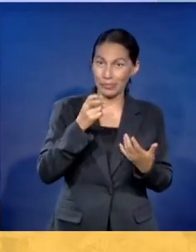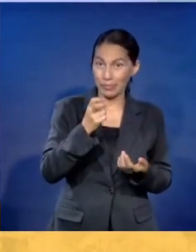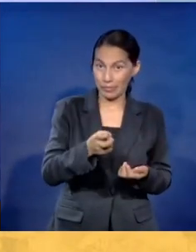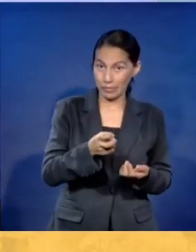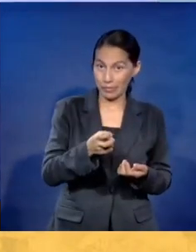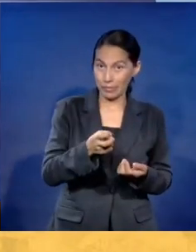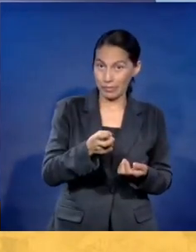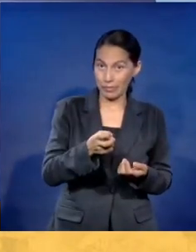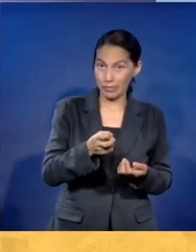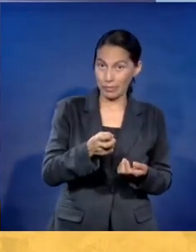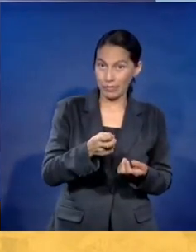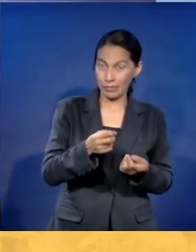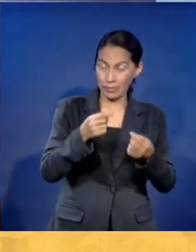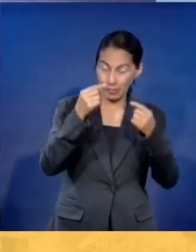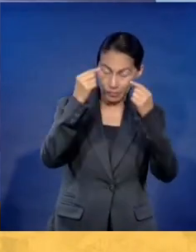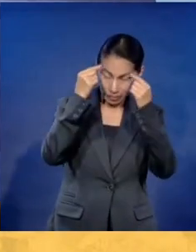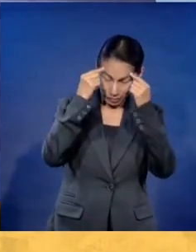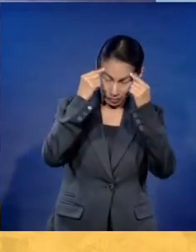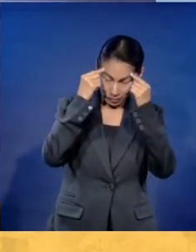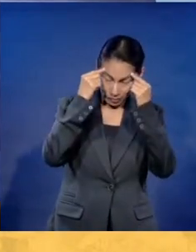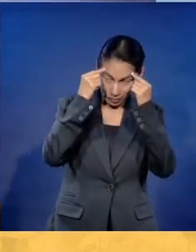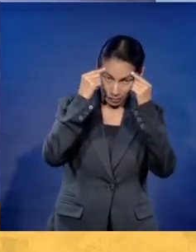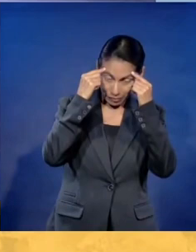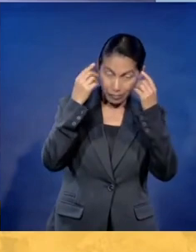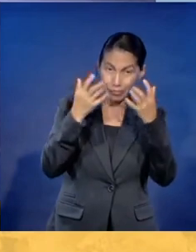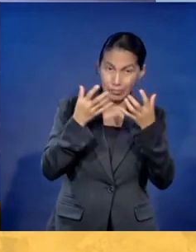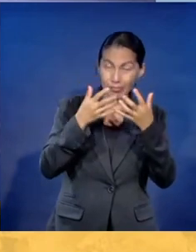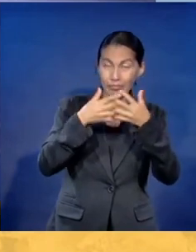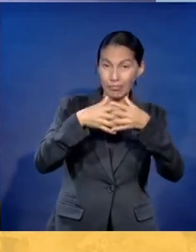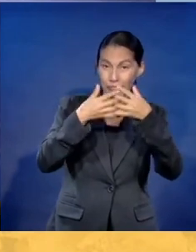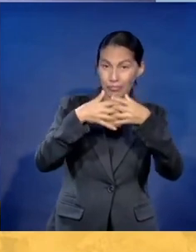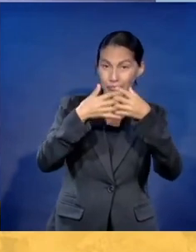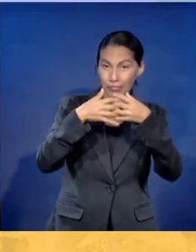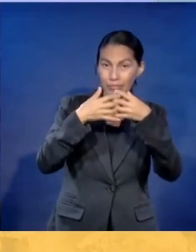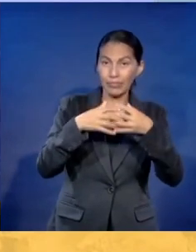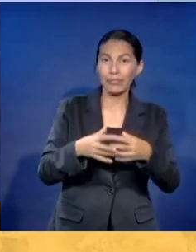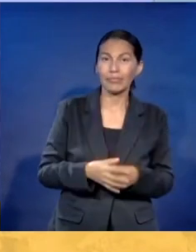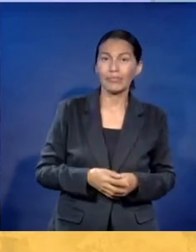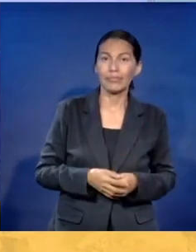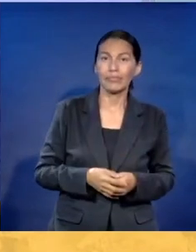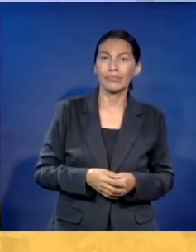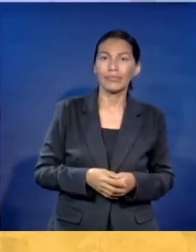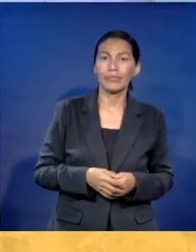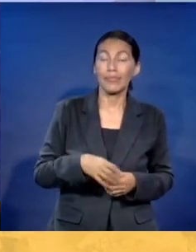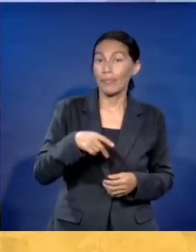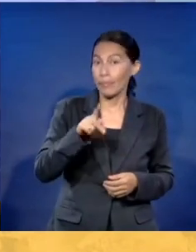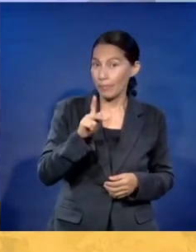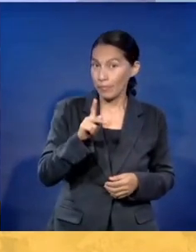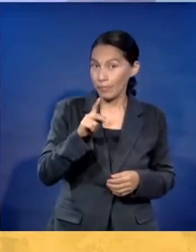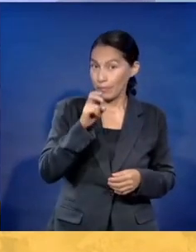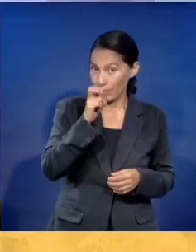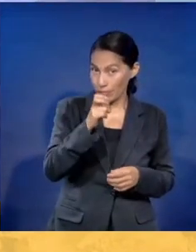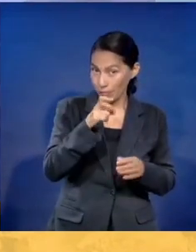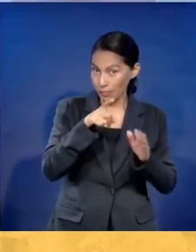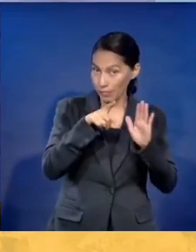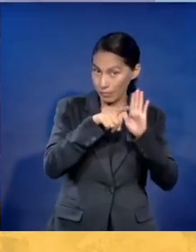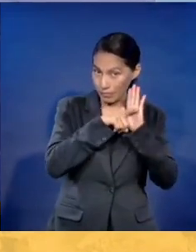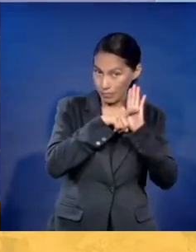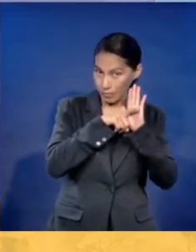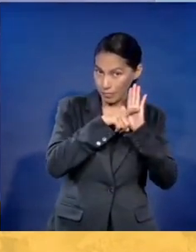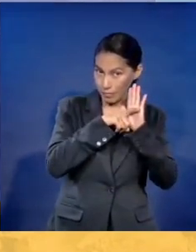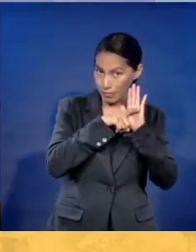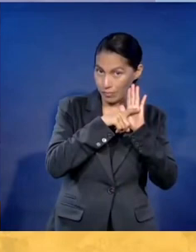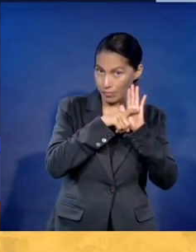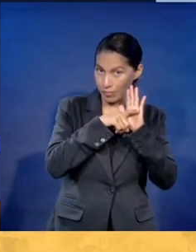porque esas sustancia está ahí actuando en el cerebro la parte negativa del enamoramiento es que estas mismas sustancias producen